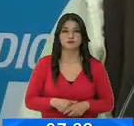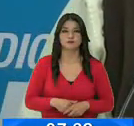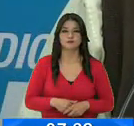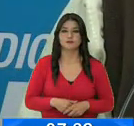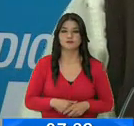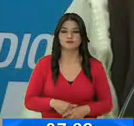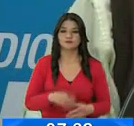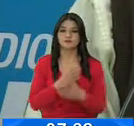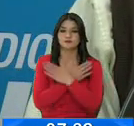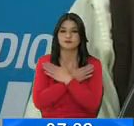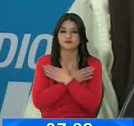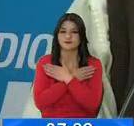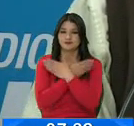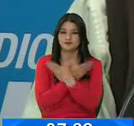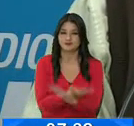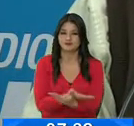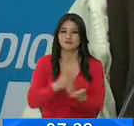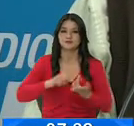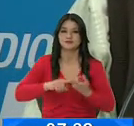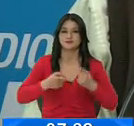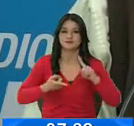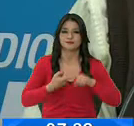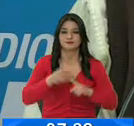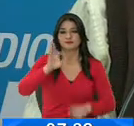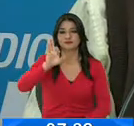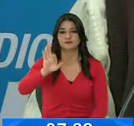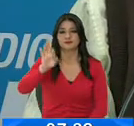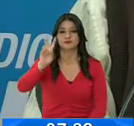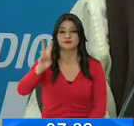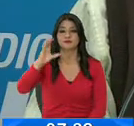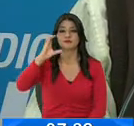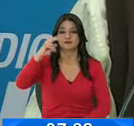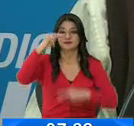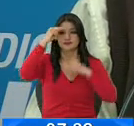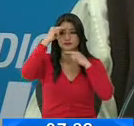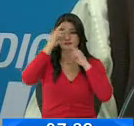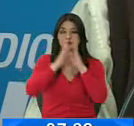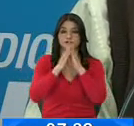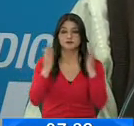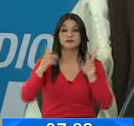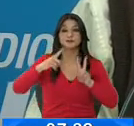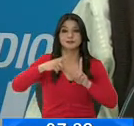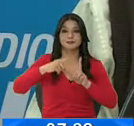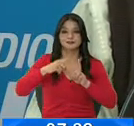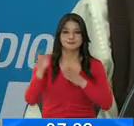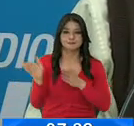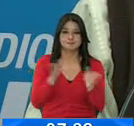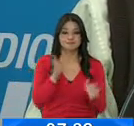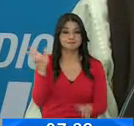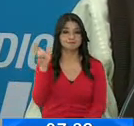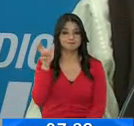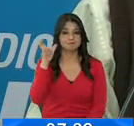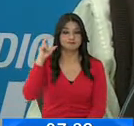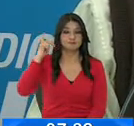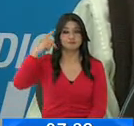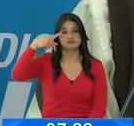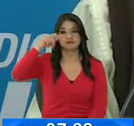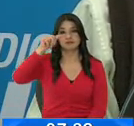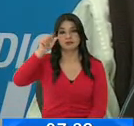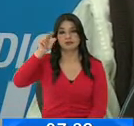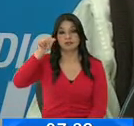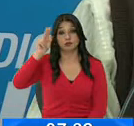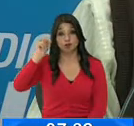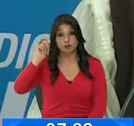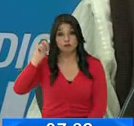un saludo cordial a los televidentes de televicentro noticiero el conversion tv y a los oyentes de platino una fm y radio